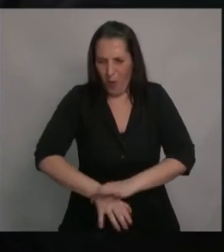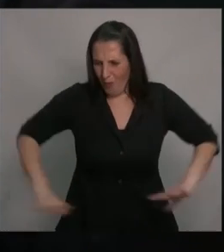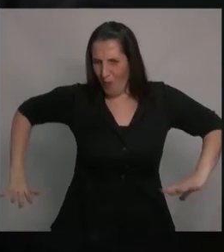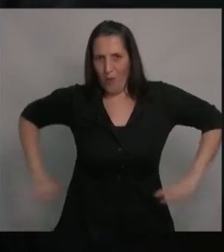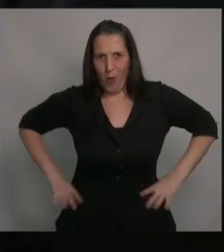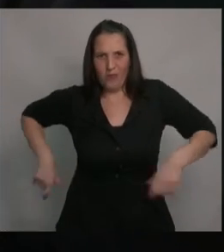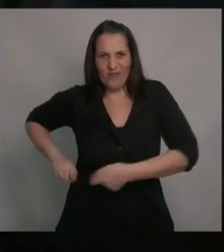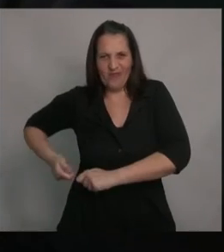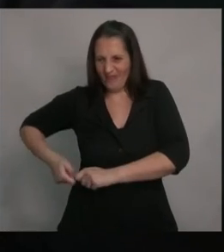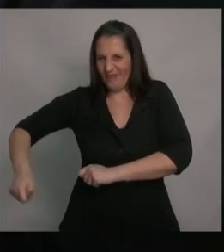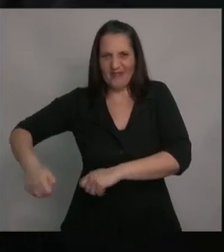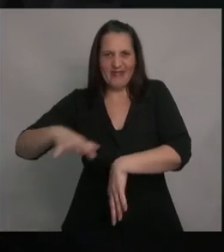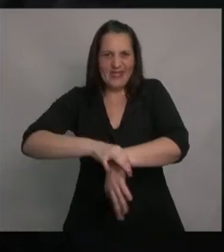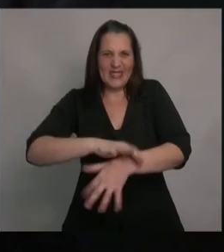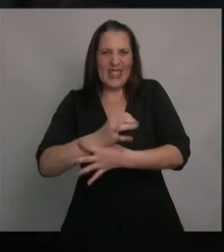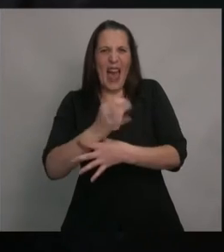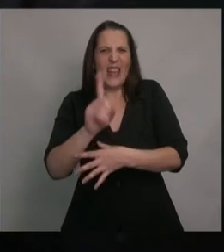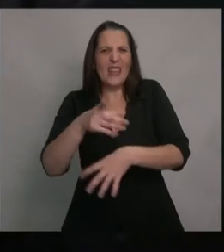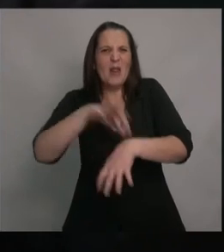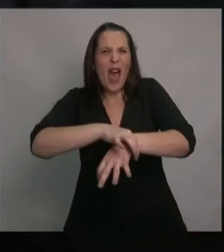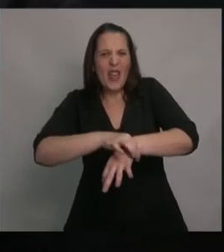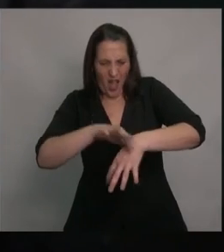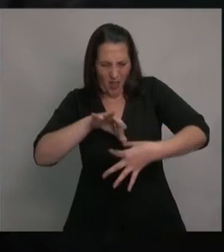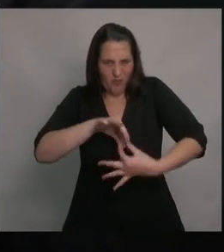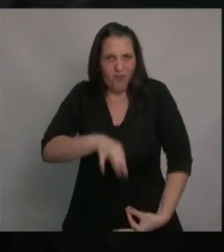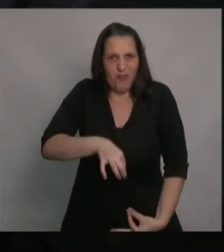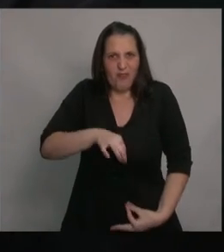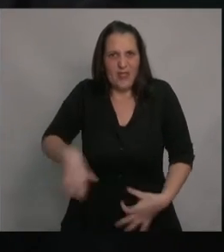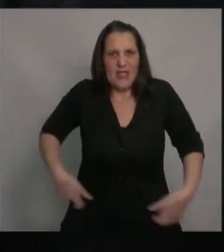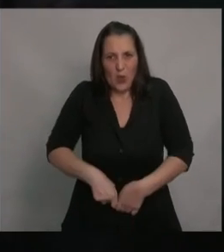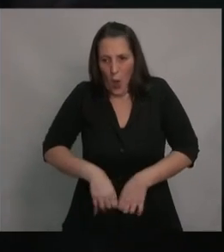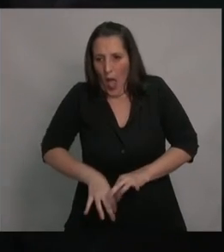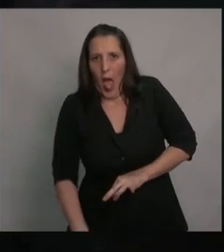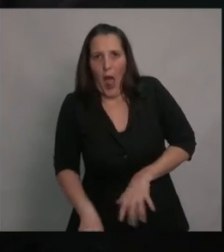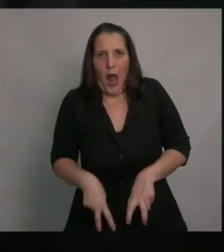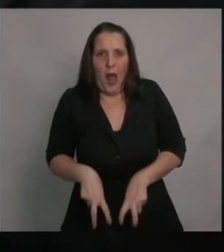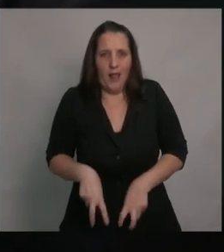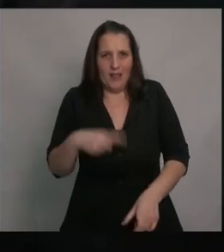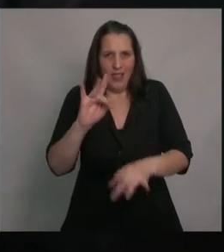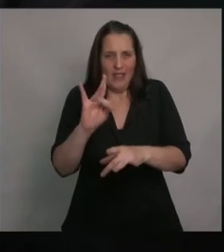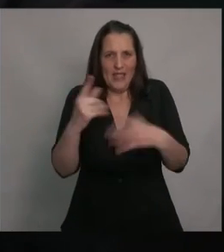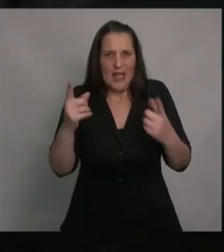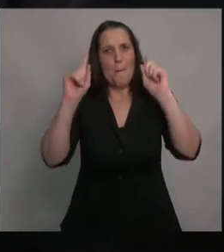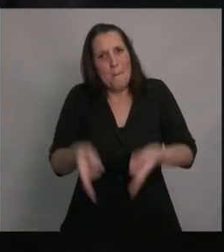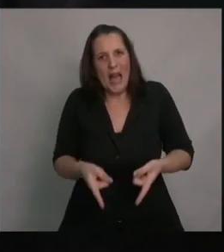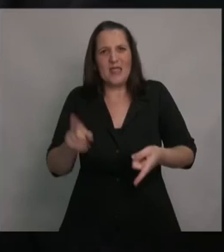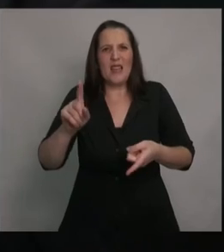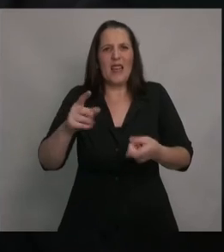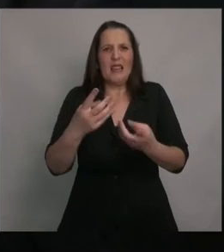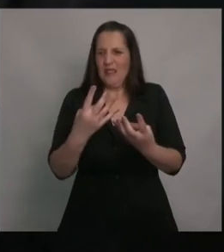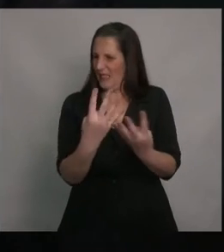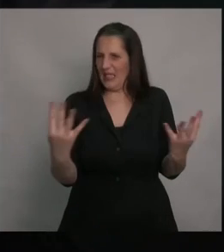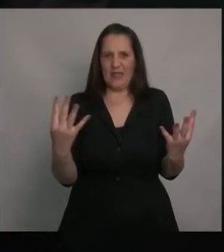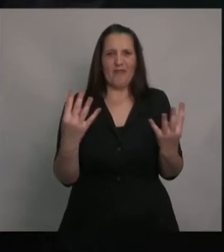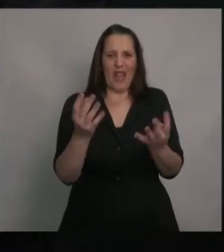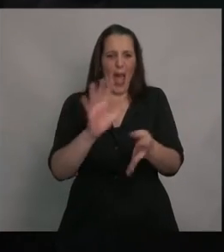en las manos, una cadena que va de los pies a la cintura, de los pies a las manos, y encima de eso a nosotros nos ponían una caja negra en